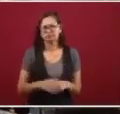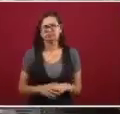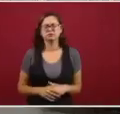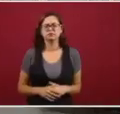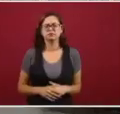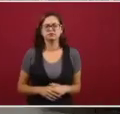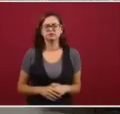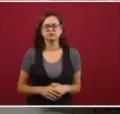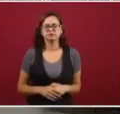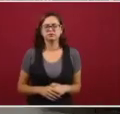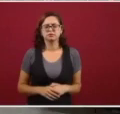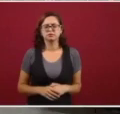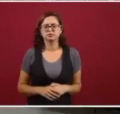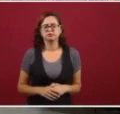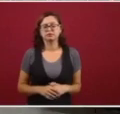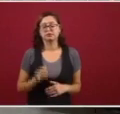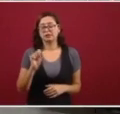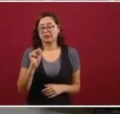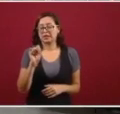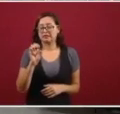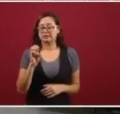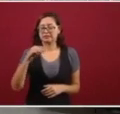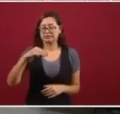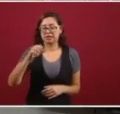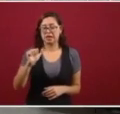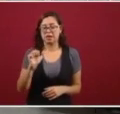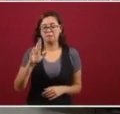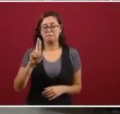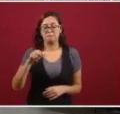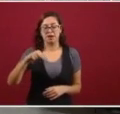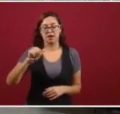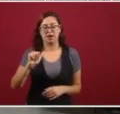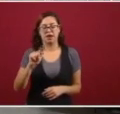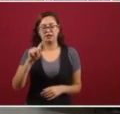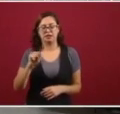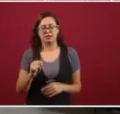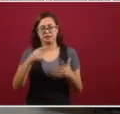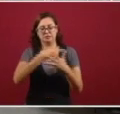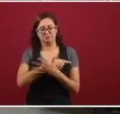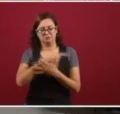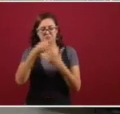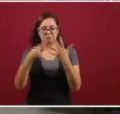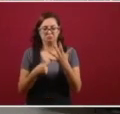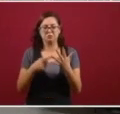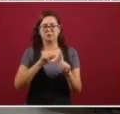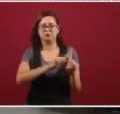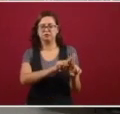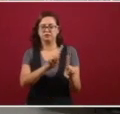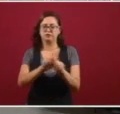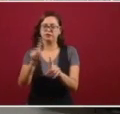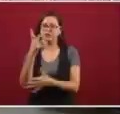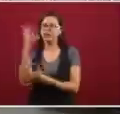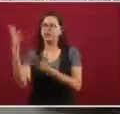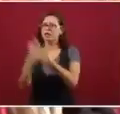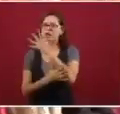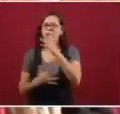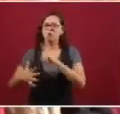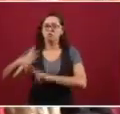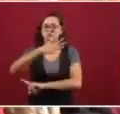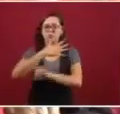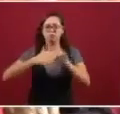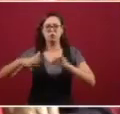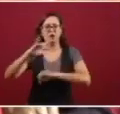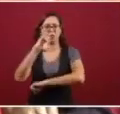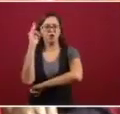diagnóstico que emitió la Semarnat acerca de las cuestiones operativas y ambientales en torno al aeropuerto de Santa